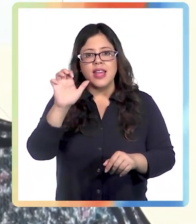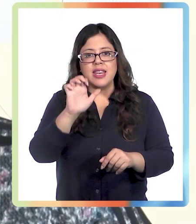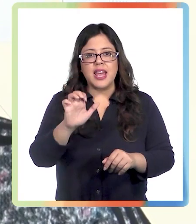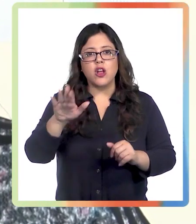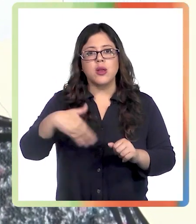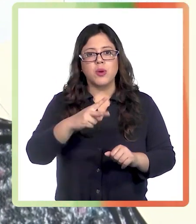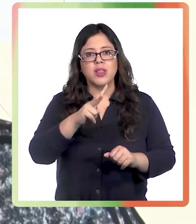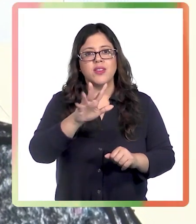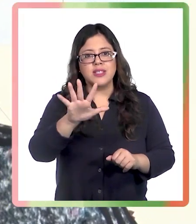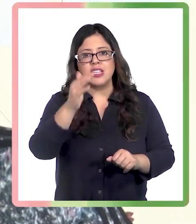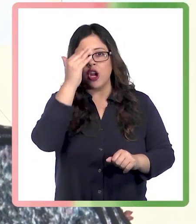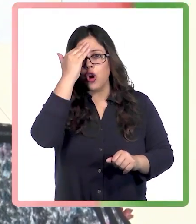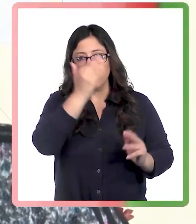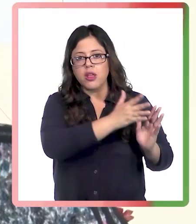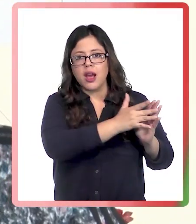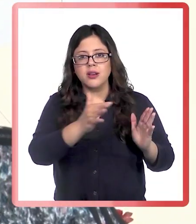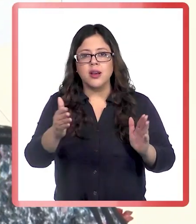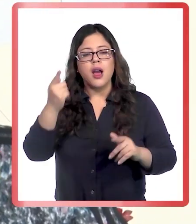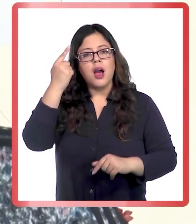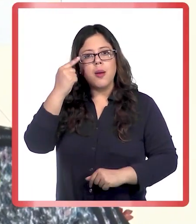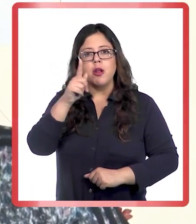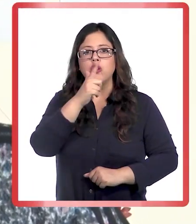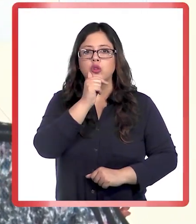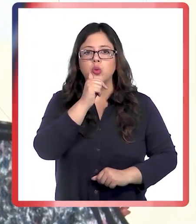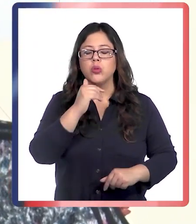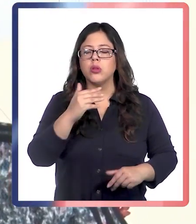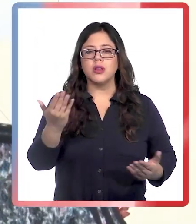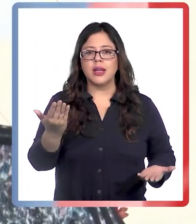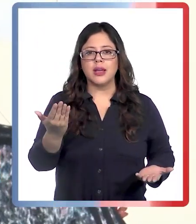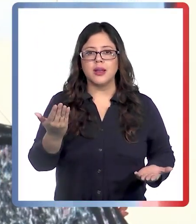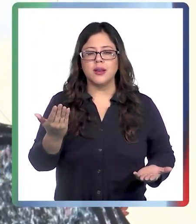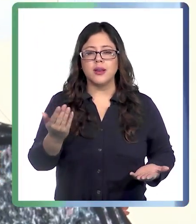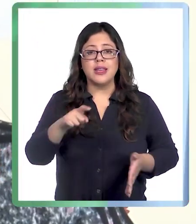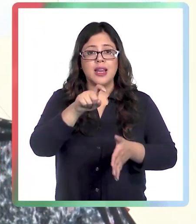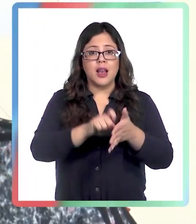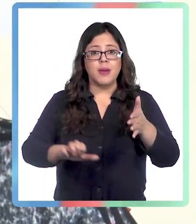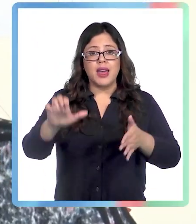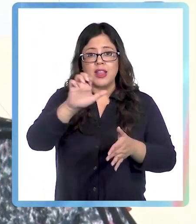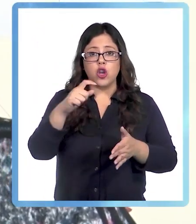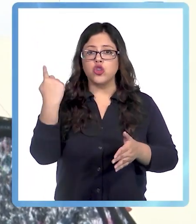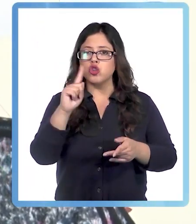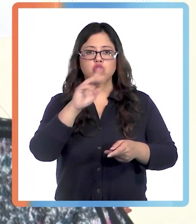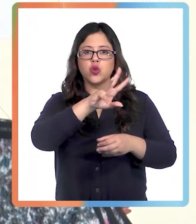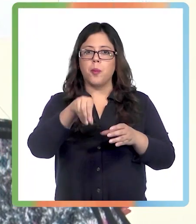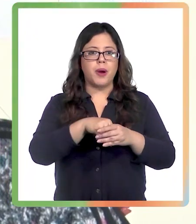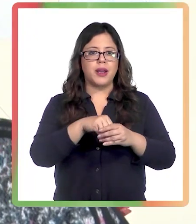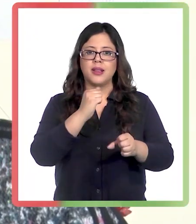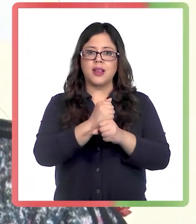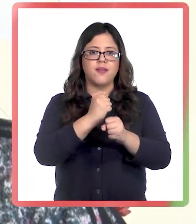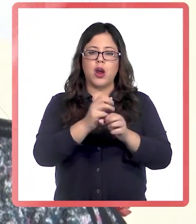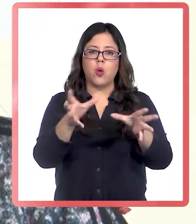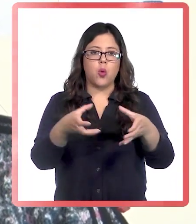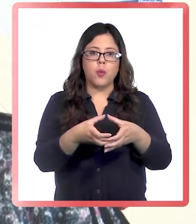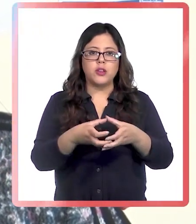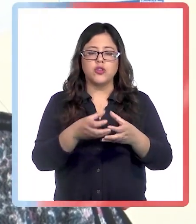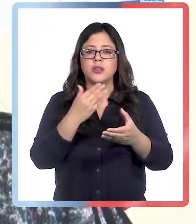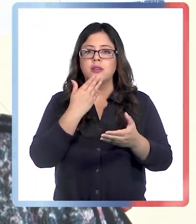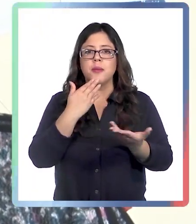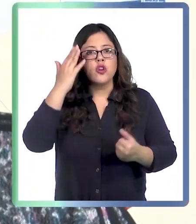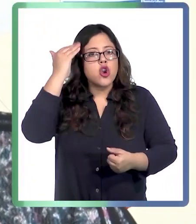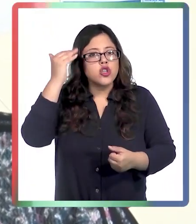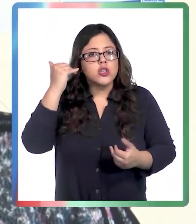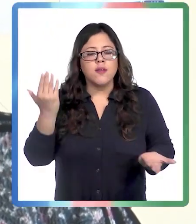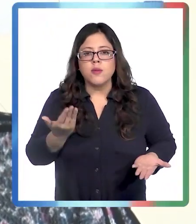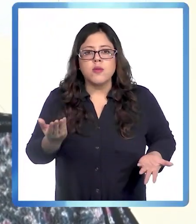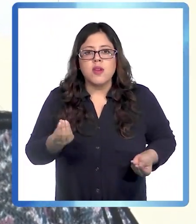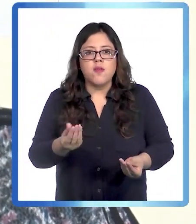días. La duda que tenemos es que en enero ya no somos trabajadores de la corporación, por lo tanto tampoco sabemos qué va a